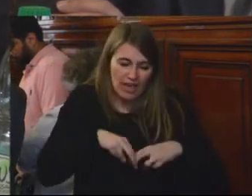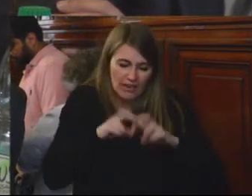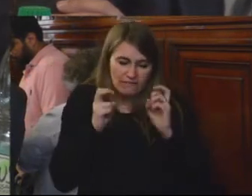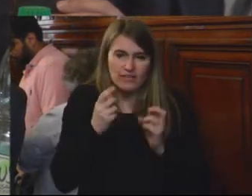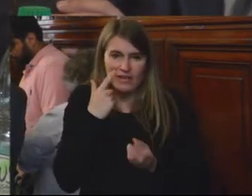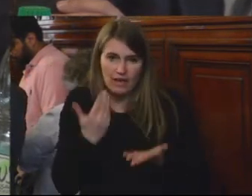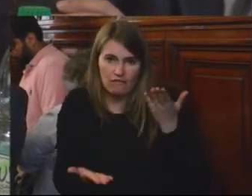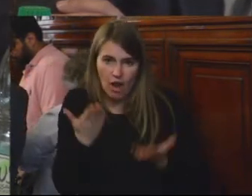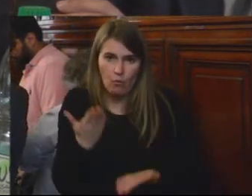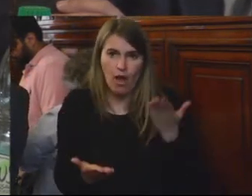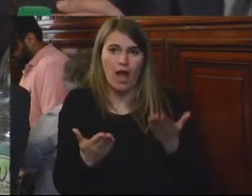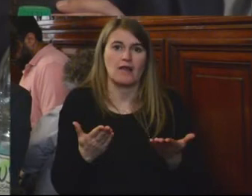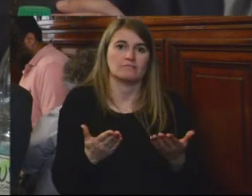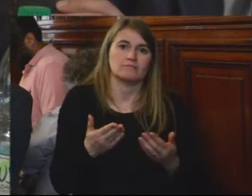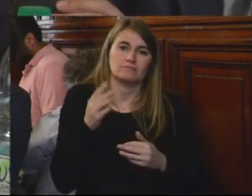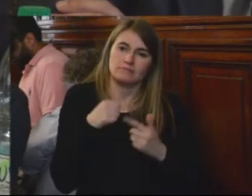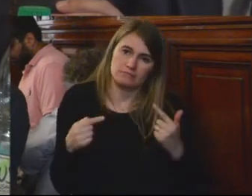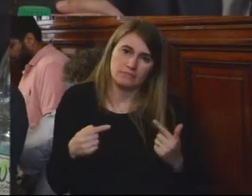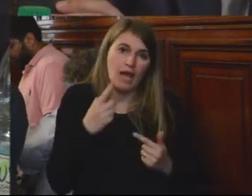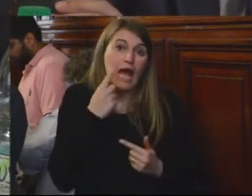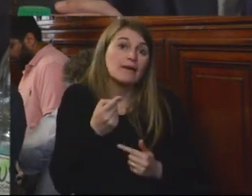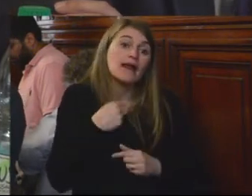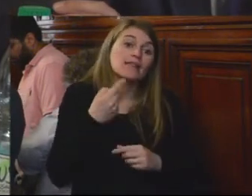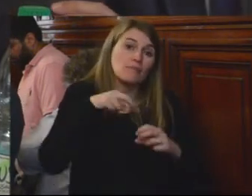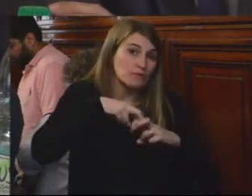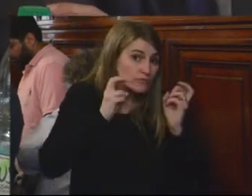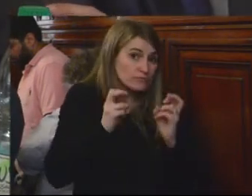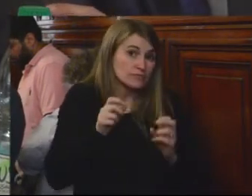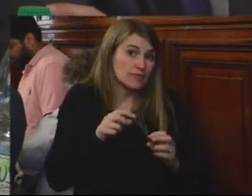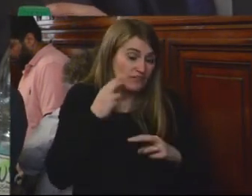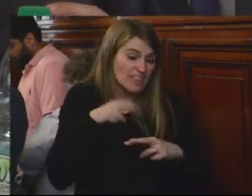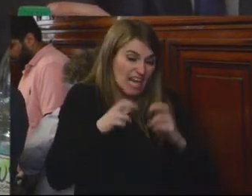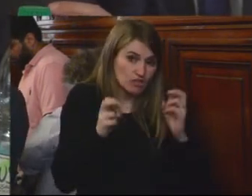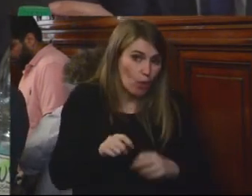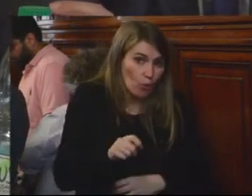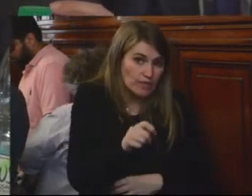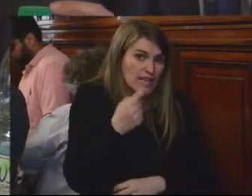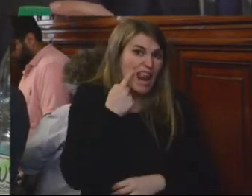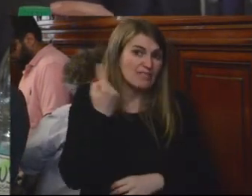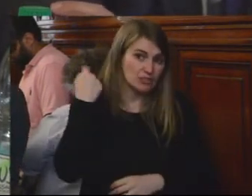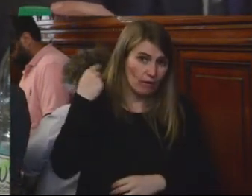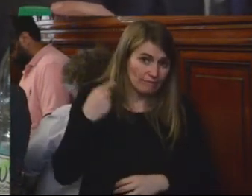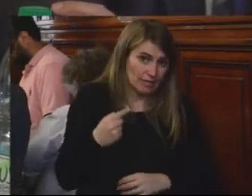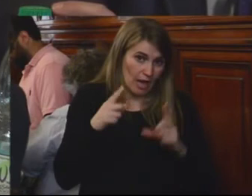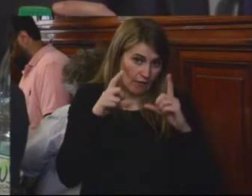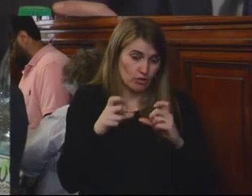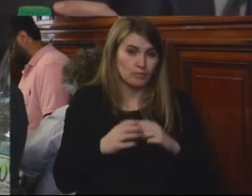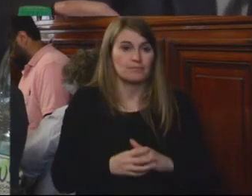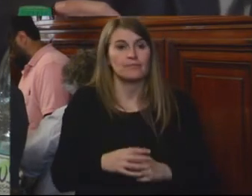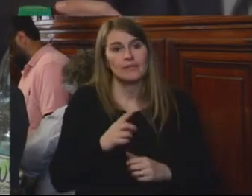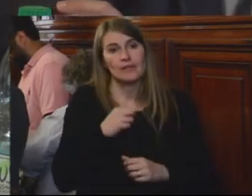las las pertinencias que tendrán en las investigaciones judiciales en ese sentido el desmantelamiento